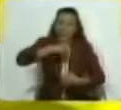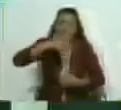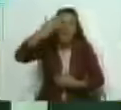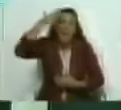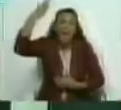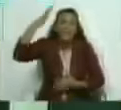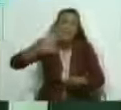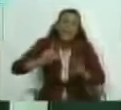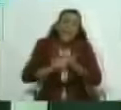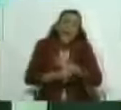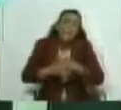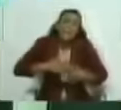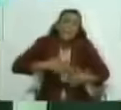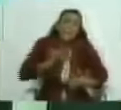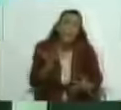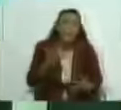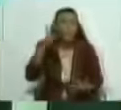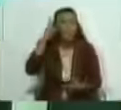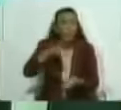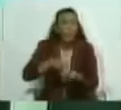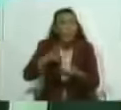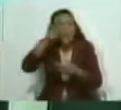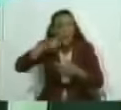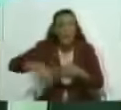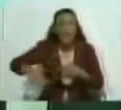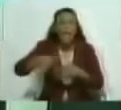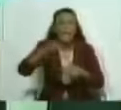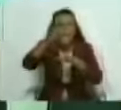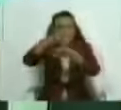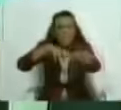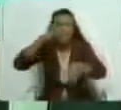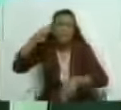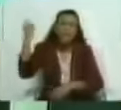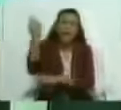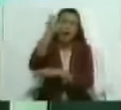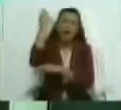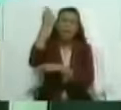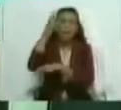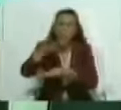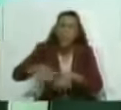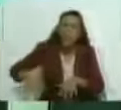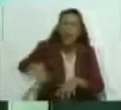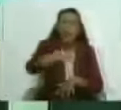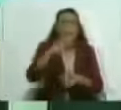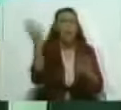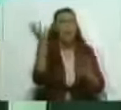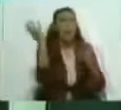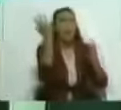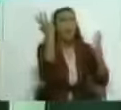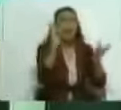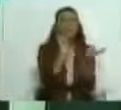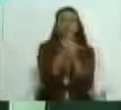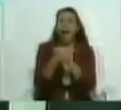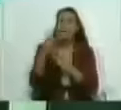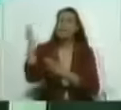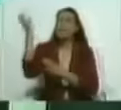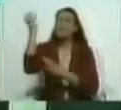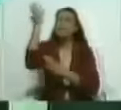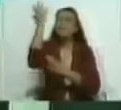soñamos. Nosotros que venimos de esa rebelión de las regiones, de pregonar la renovación y el cambio,